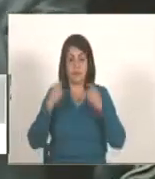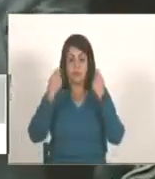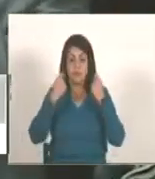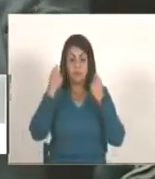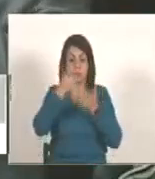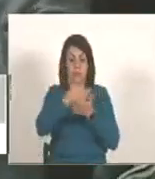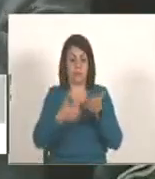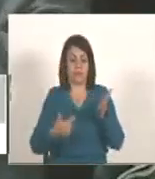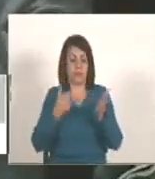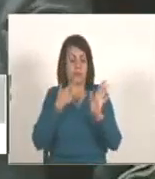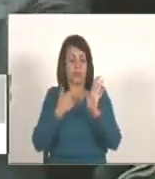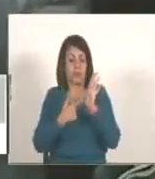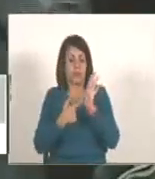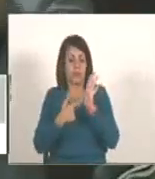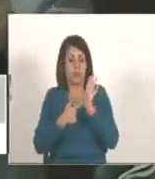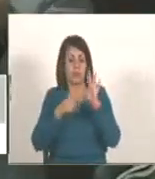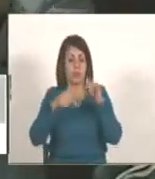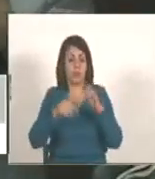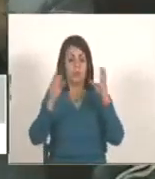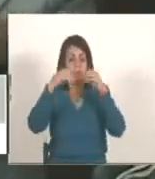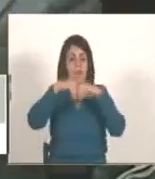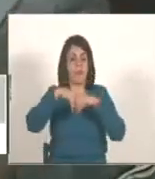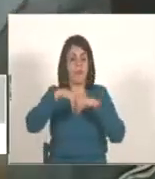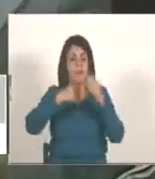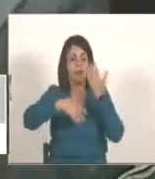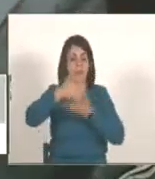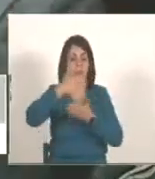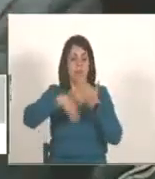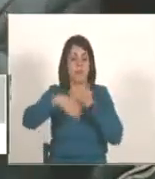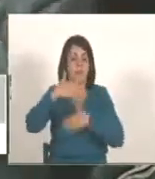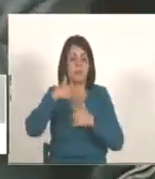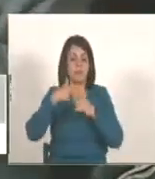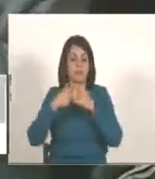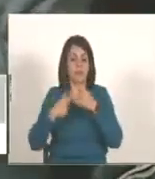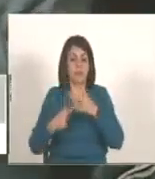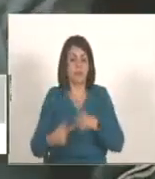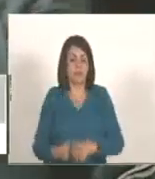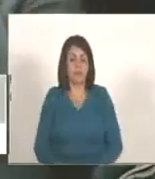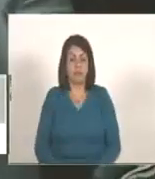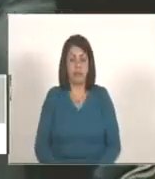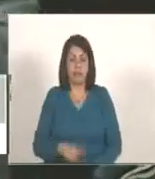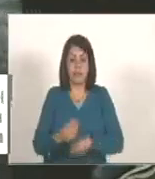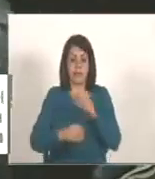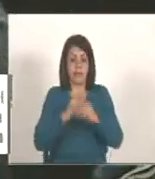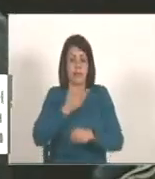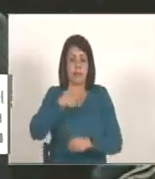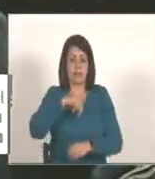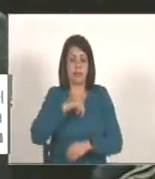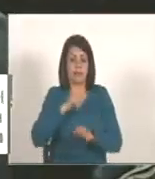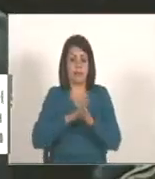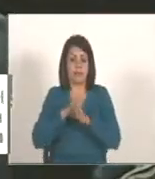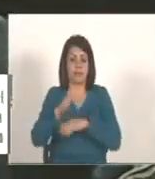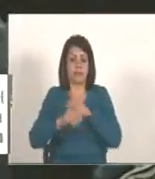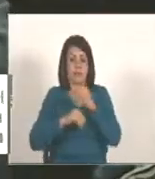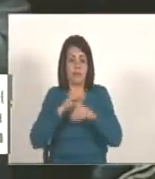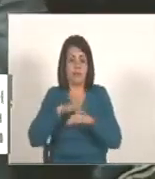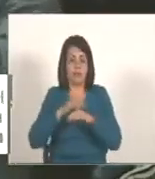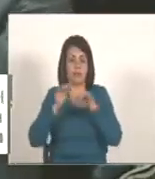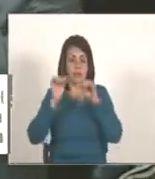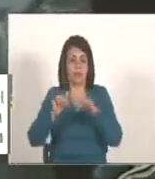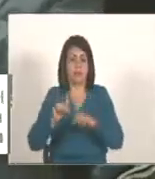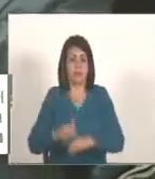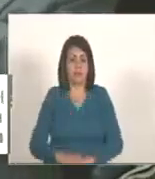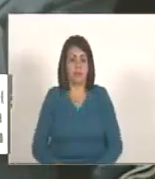proponernos a cumplir con este acuerdo recíproco de inversiones. Estaríamos con un propósito